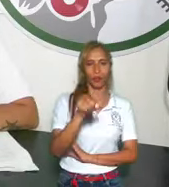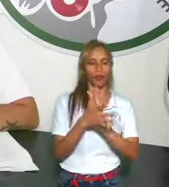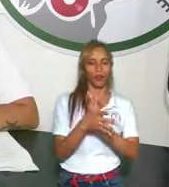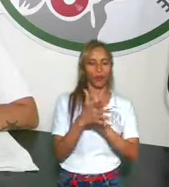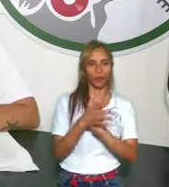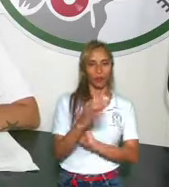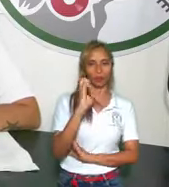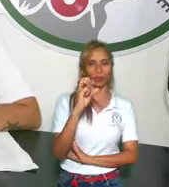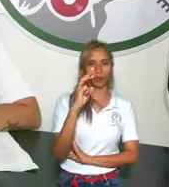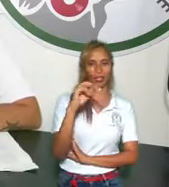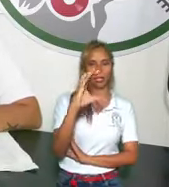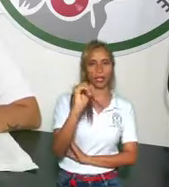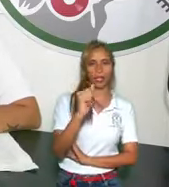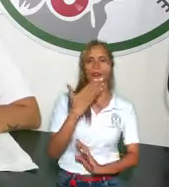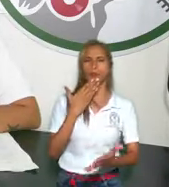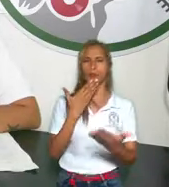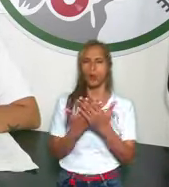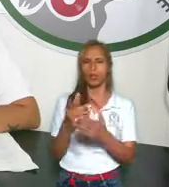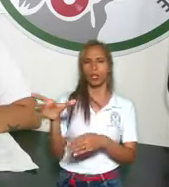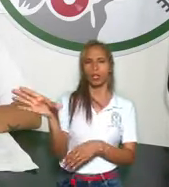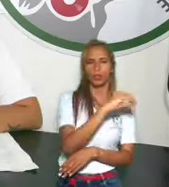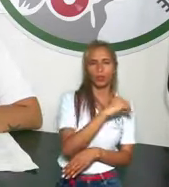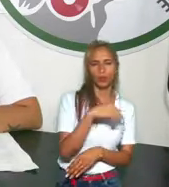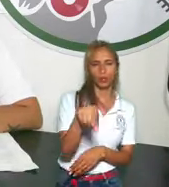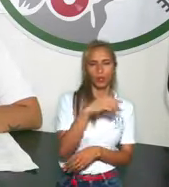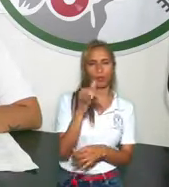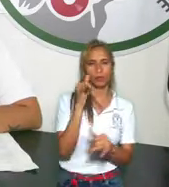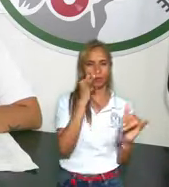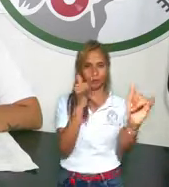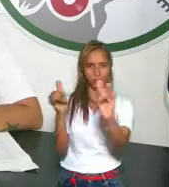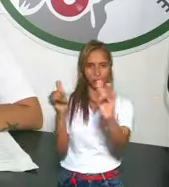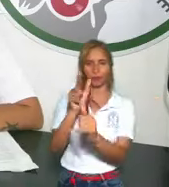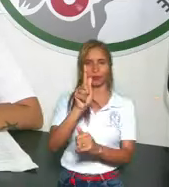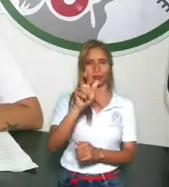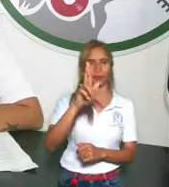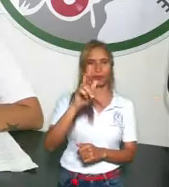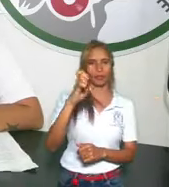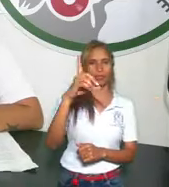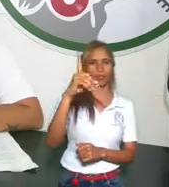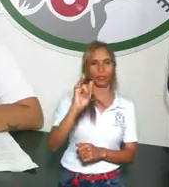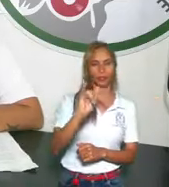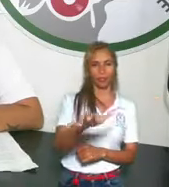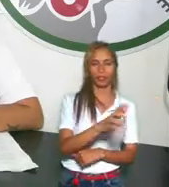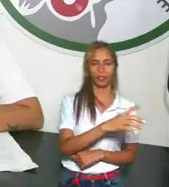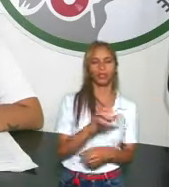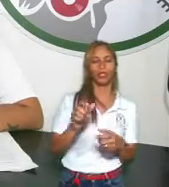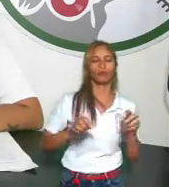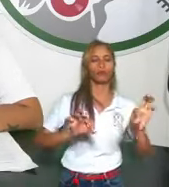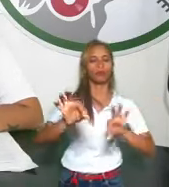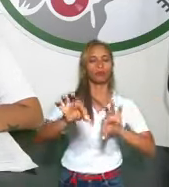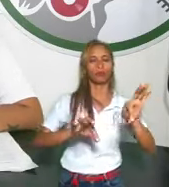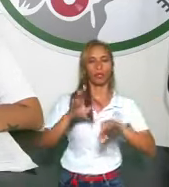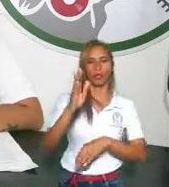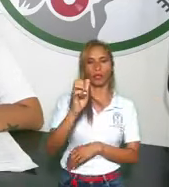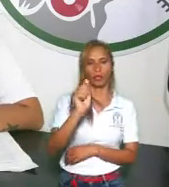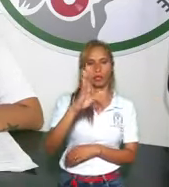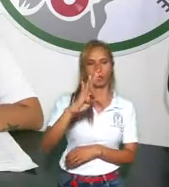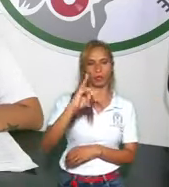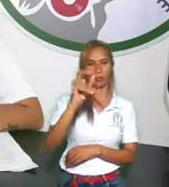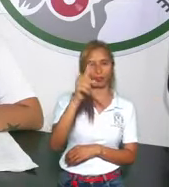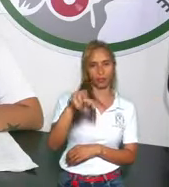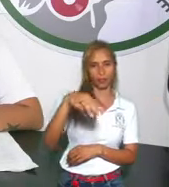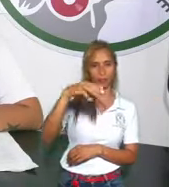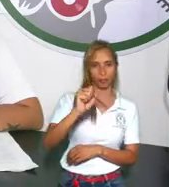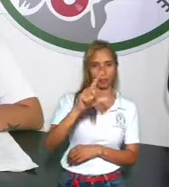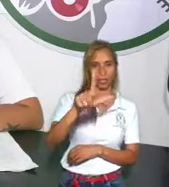de trabajo, a Freddy Navarro desde la cámara, a Abimael Saldaña, producción y control, y a Liliana Rojas, también intérprete de lengua